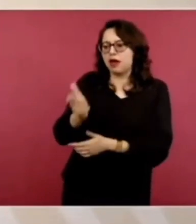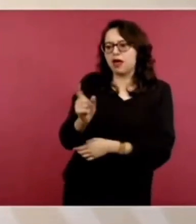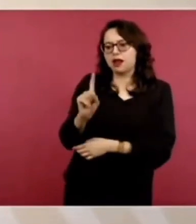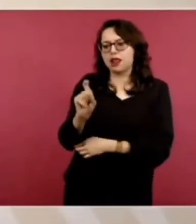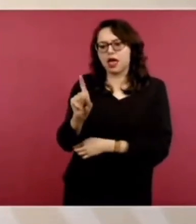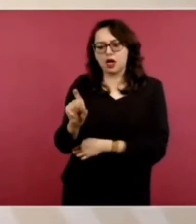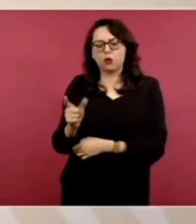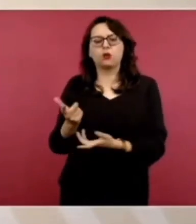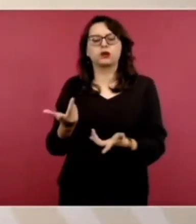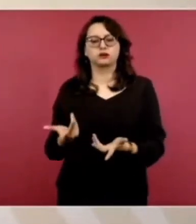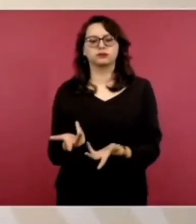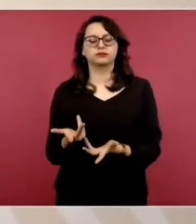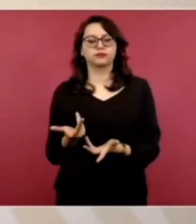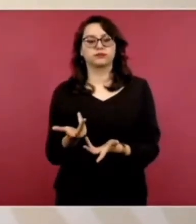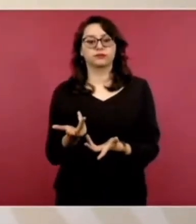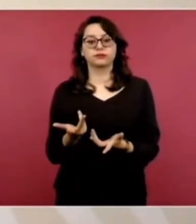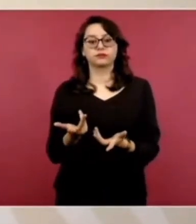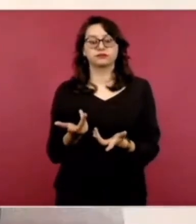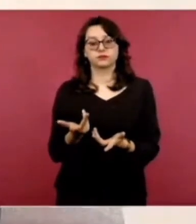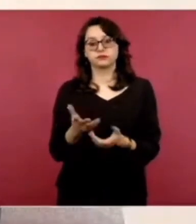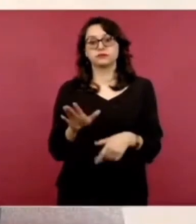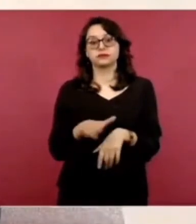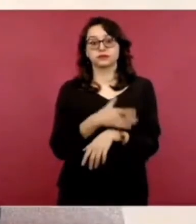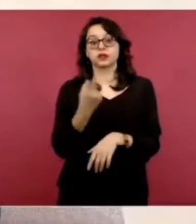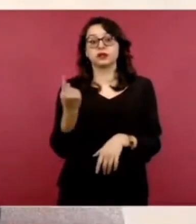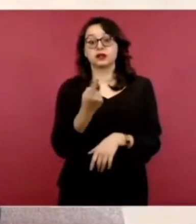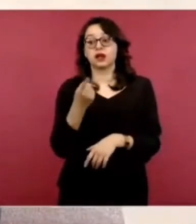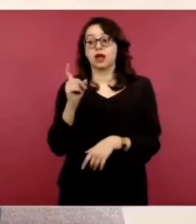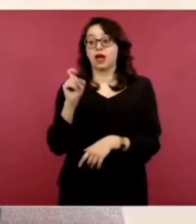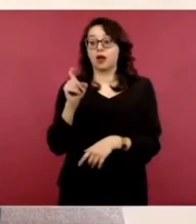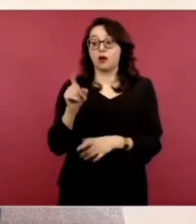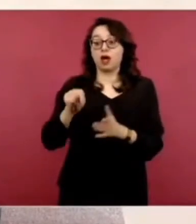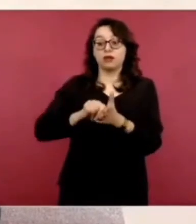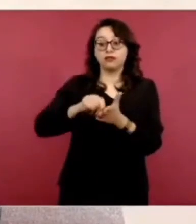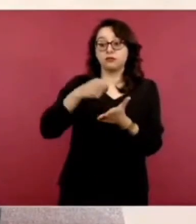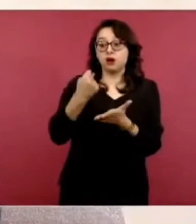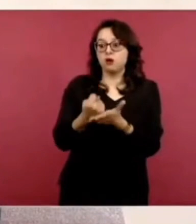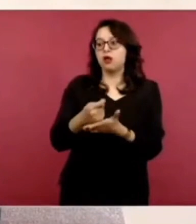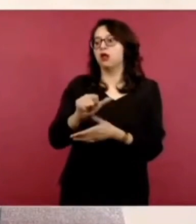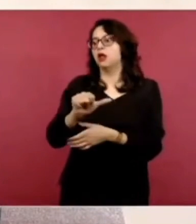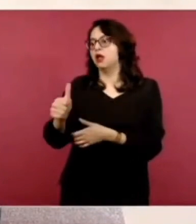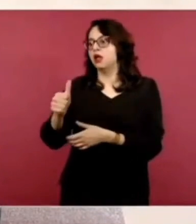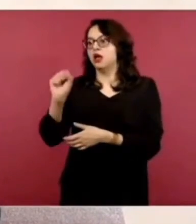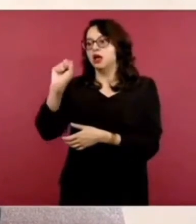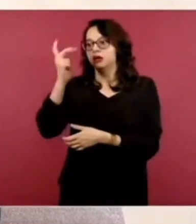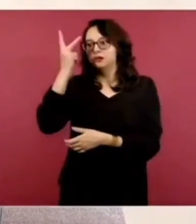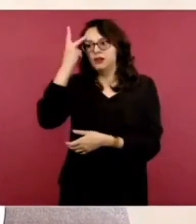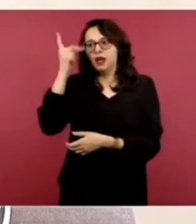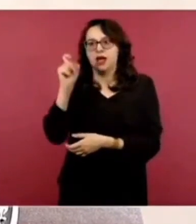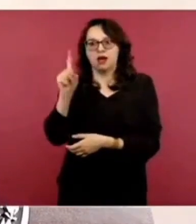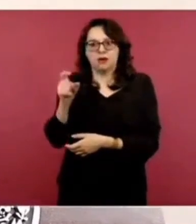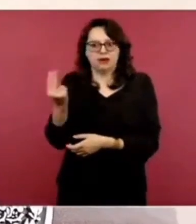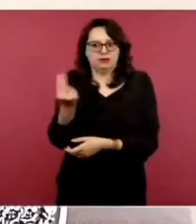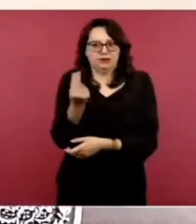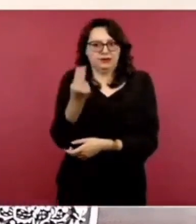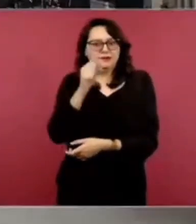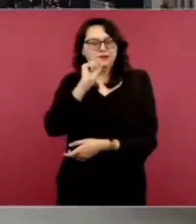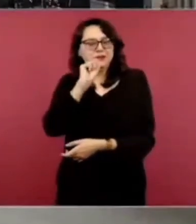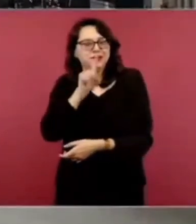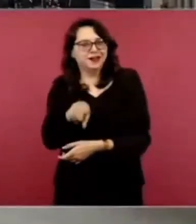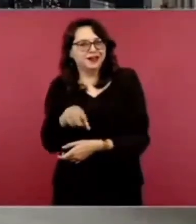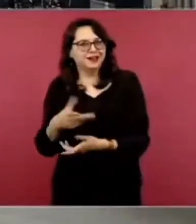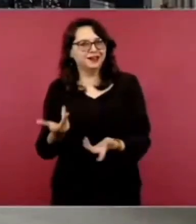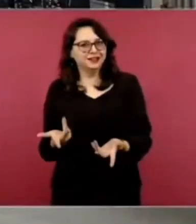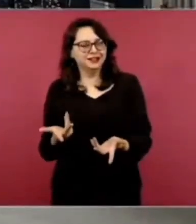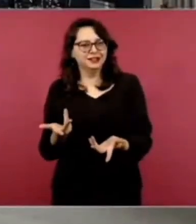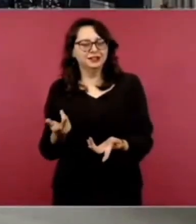Hace falta también el agua en Tamaulipas, y hace falta el agua en todos lados, y es cosa